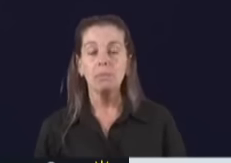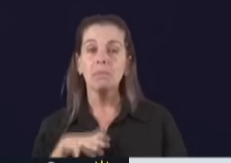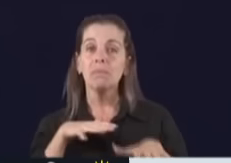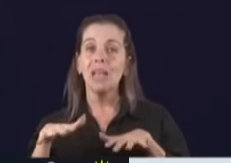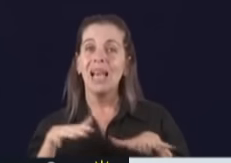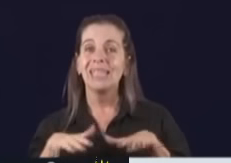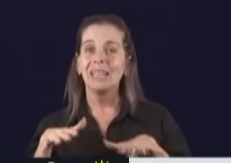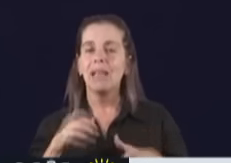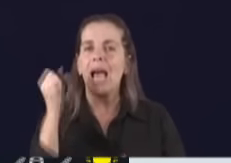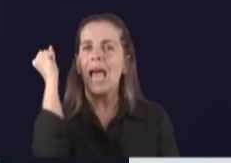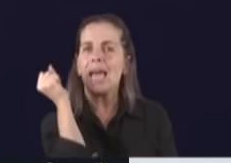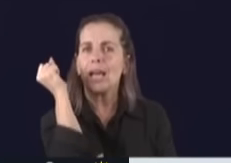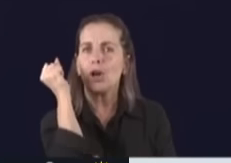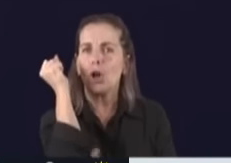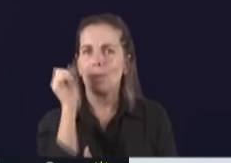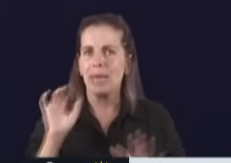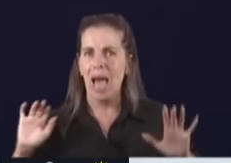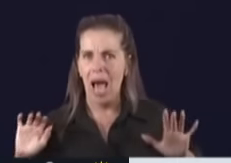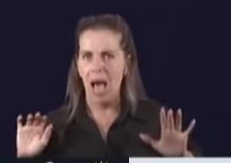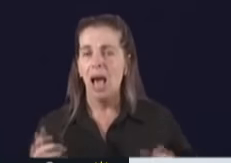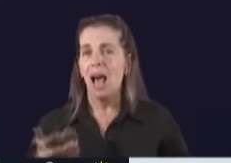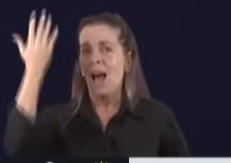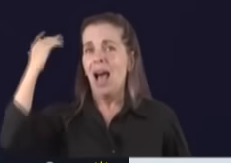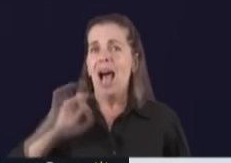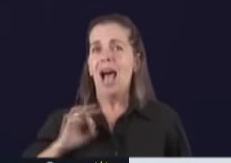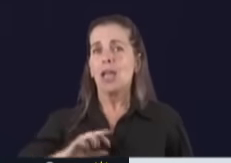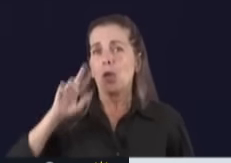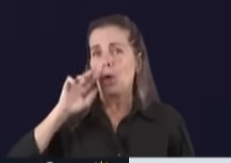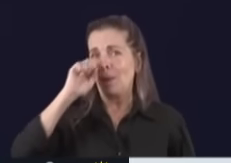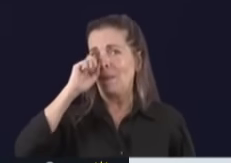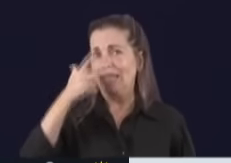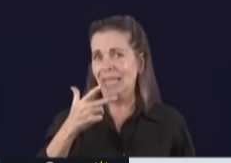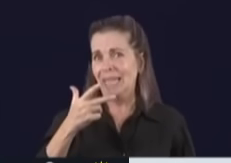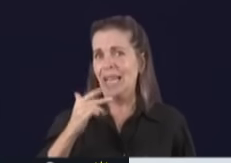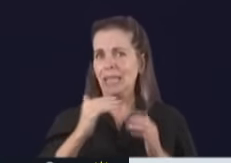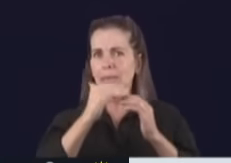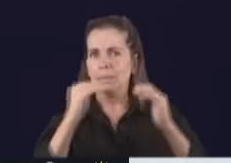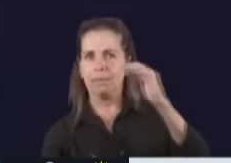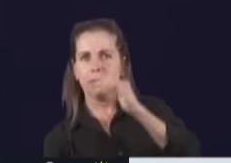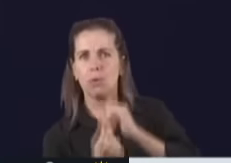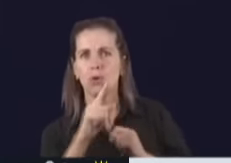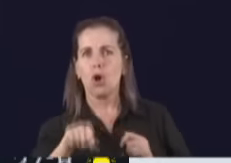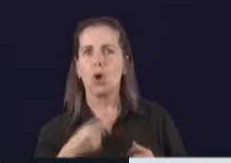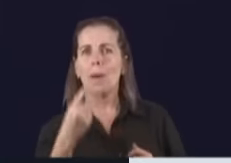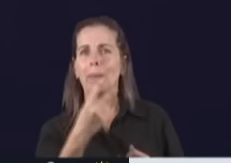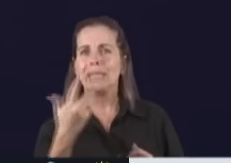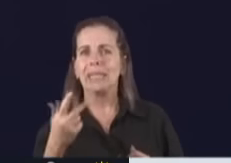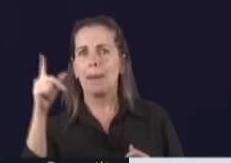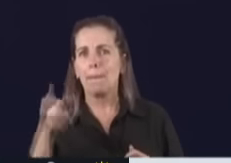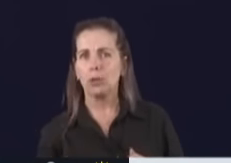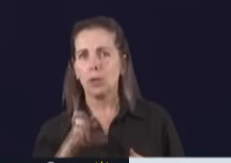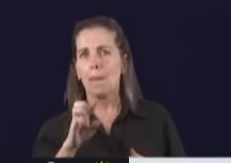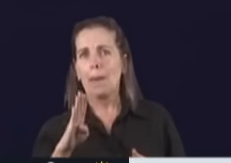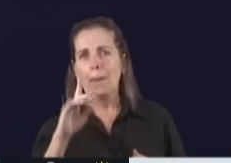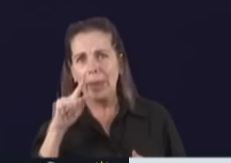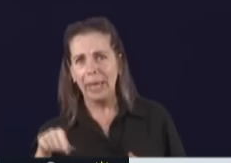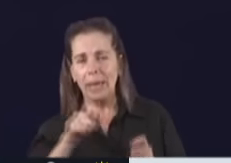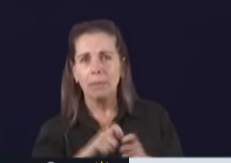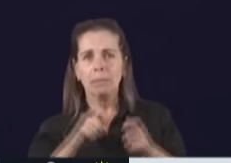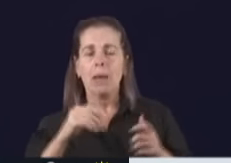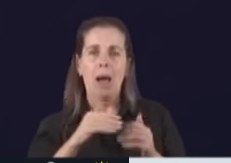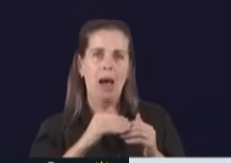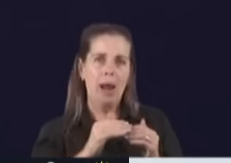económica, que en el cuarto trimestre del 2023 había caído un 1,4% del producto, creció 7,2% desde